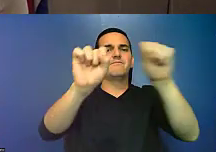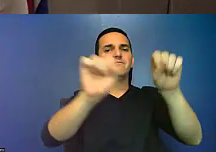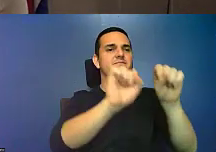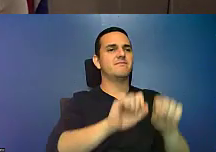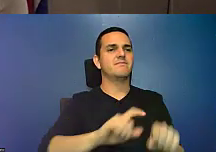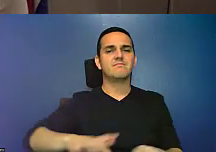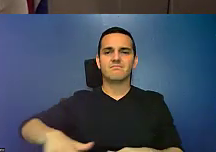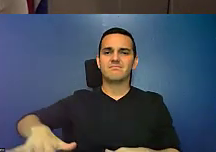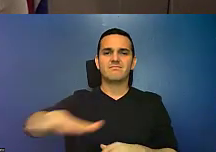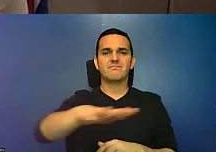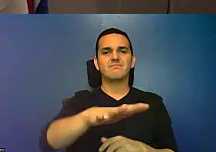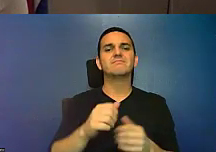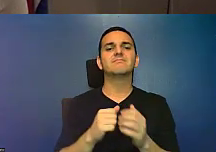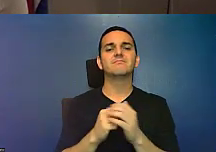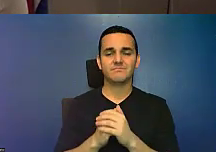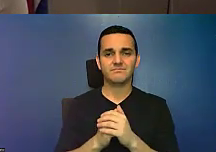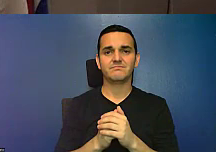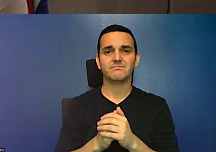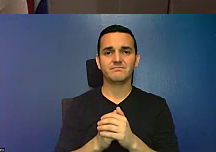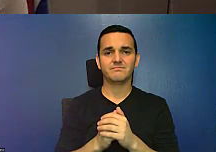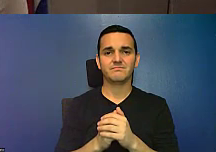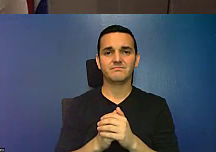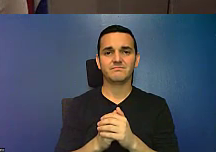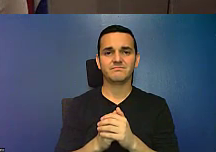¿Por qué debería resolver este problema?